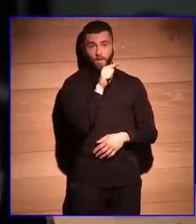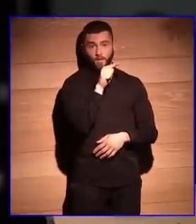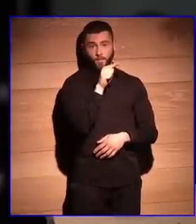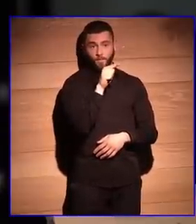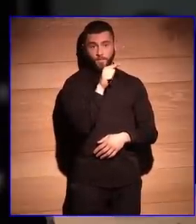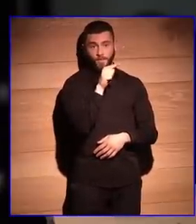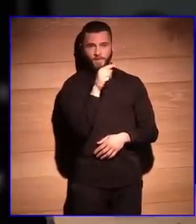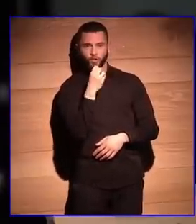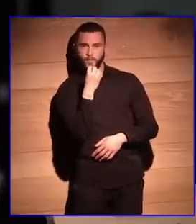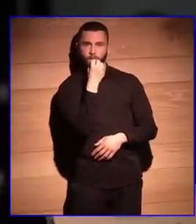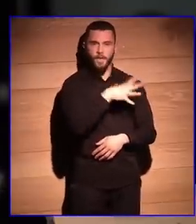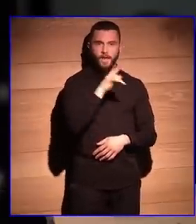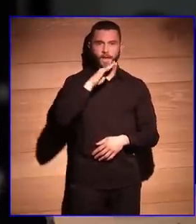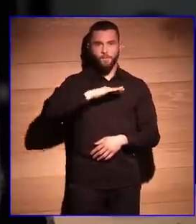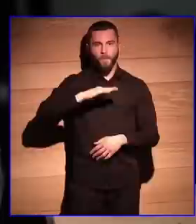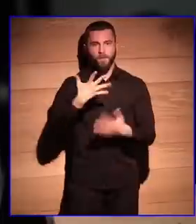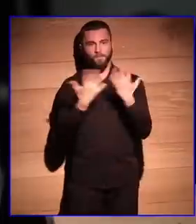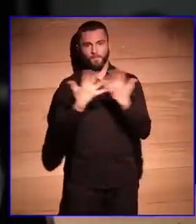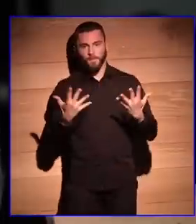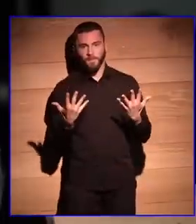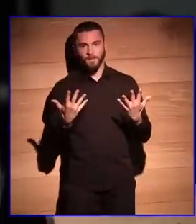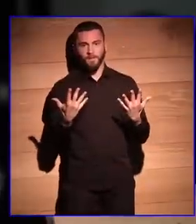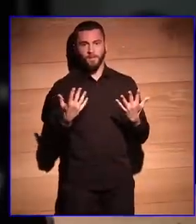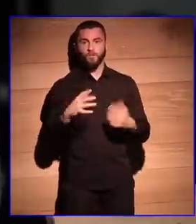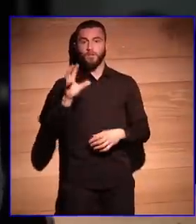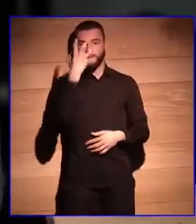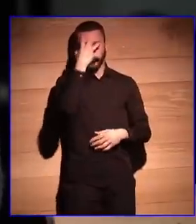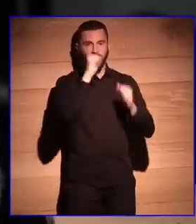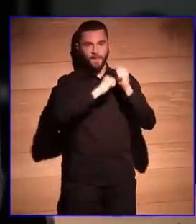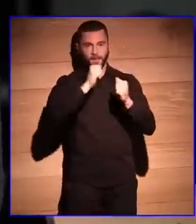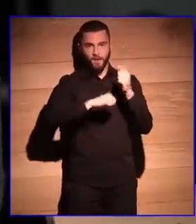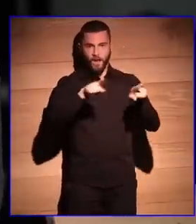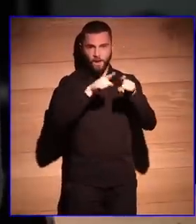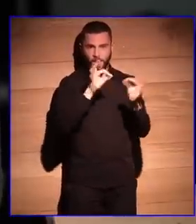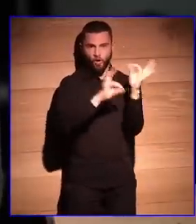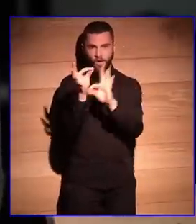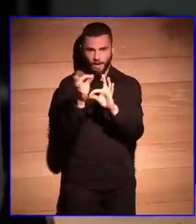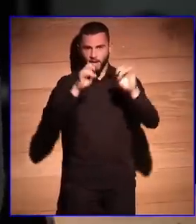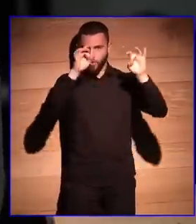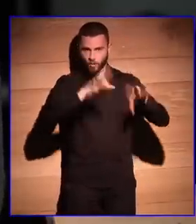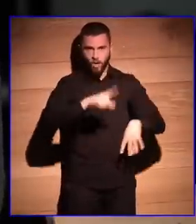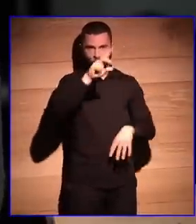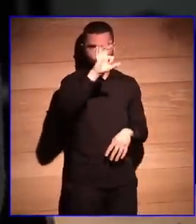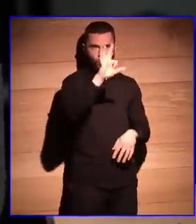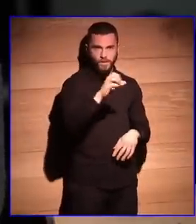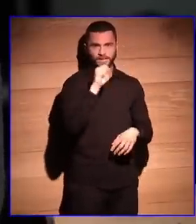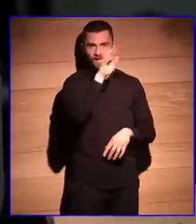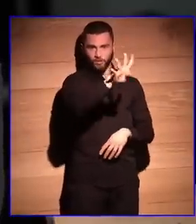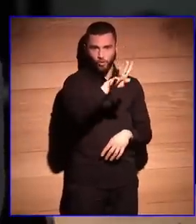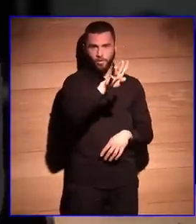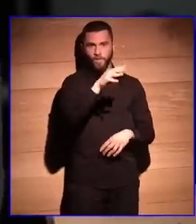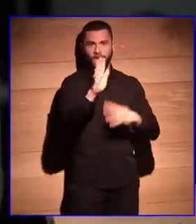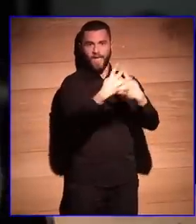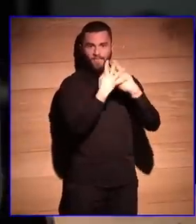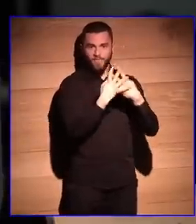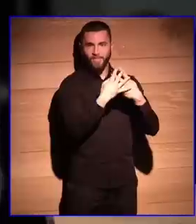del bien y el mal. Y tenemos a alguien con su máscara de hierro, el hermano gemelo idéntico de Luis XIV, encerrado en esa mazmorra.